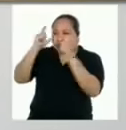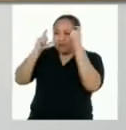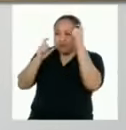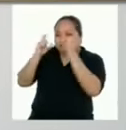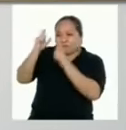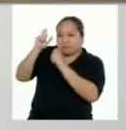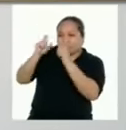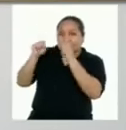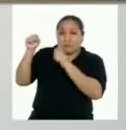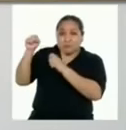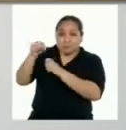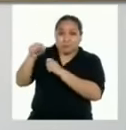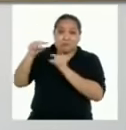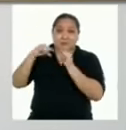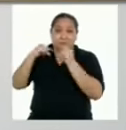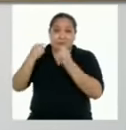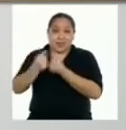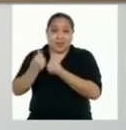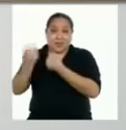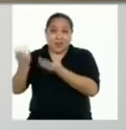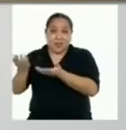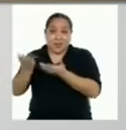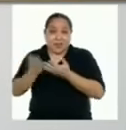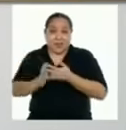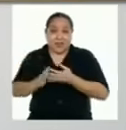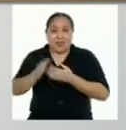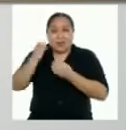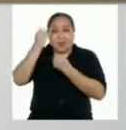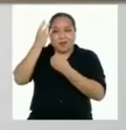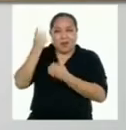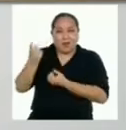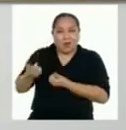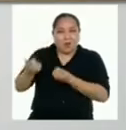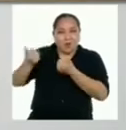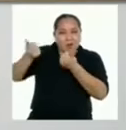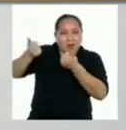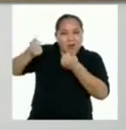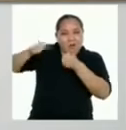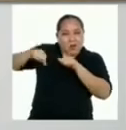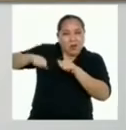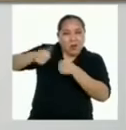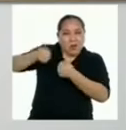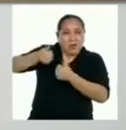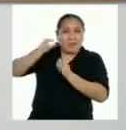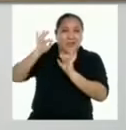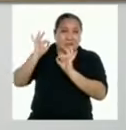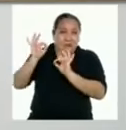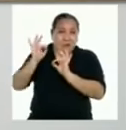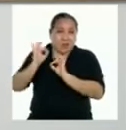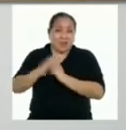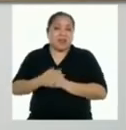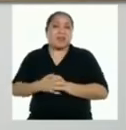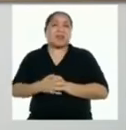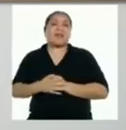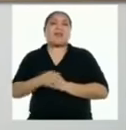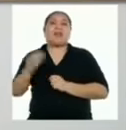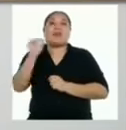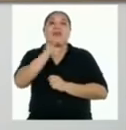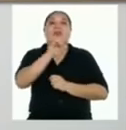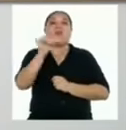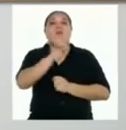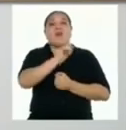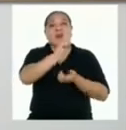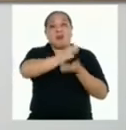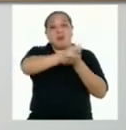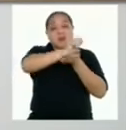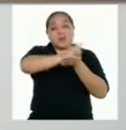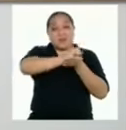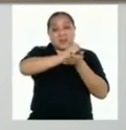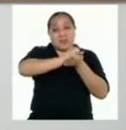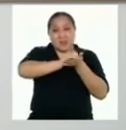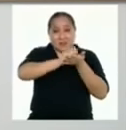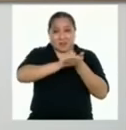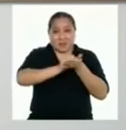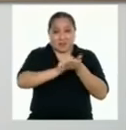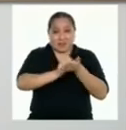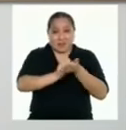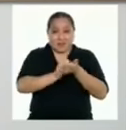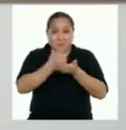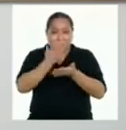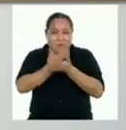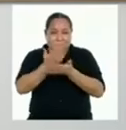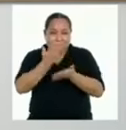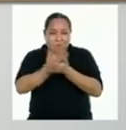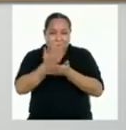este grupo les darán información sobre su efectividad. Sucede algo similar con los textos